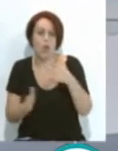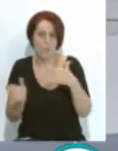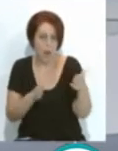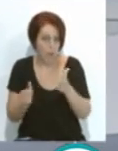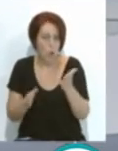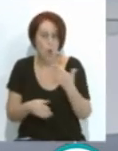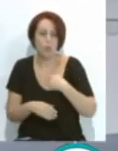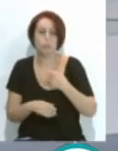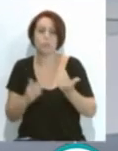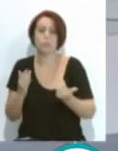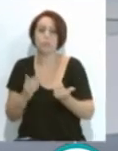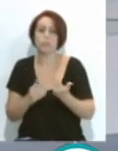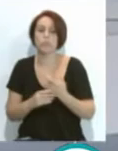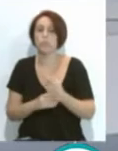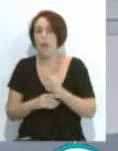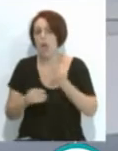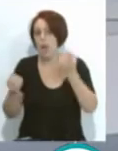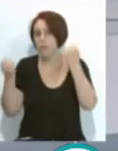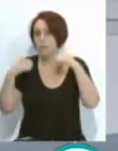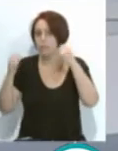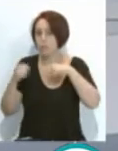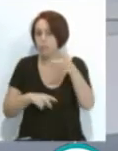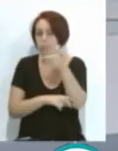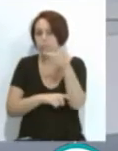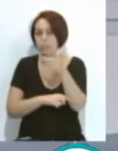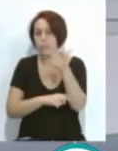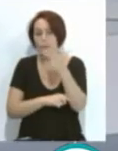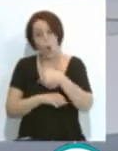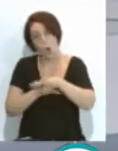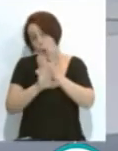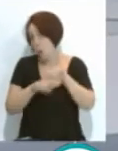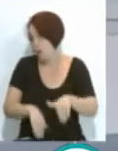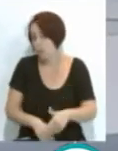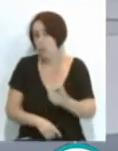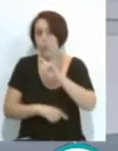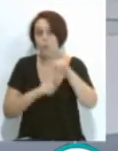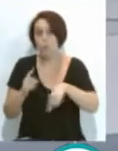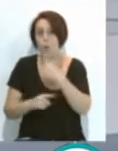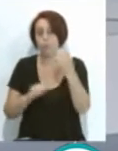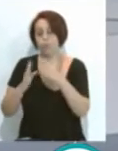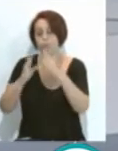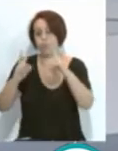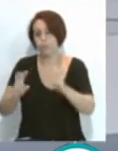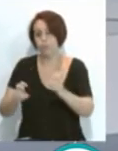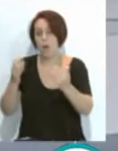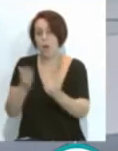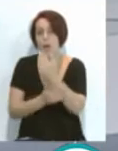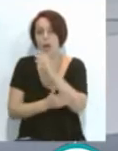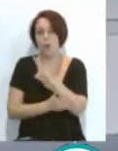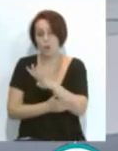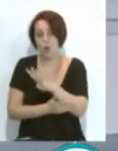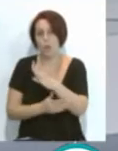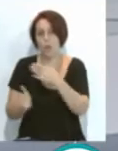vez que grabamos un entrenamiento del equipo amarillo, luego vino ese confinamiento del día 14 de